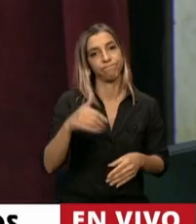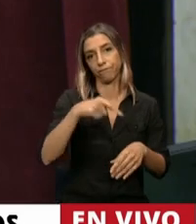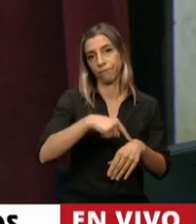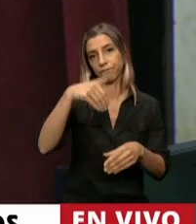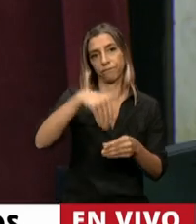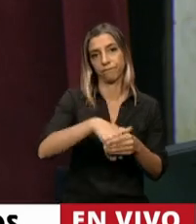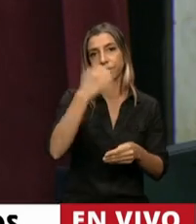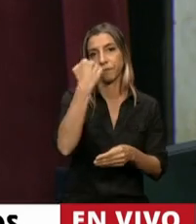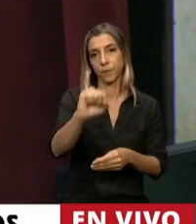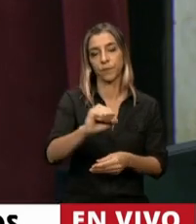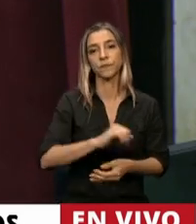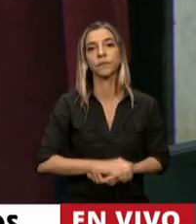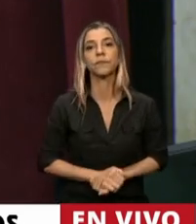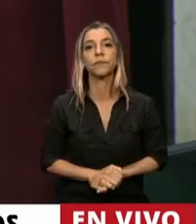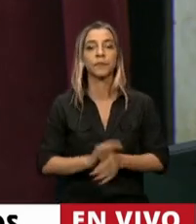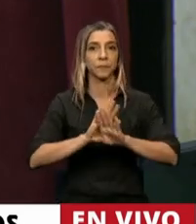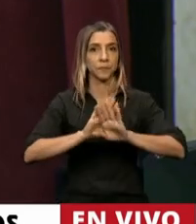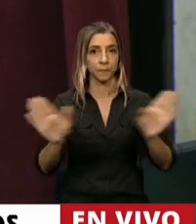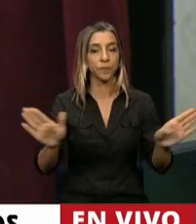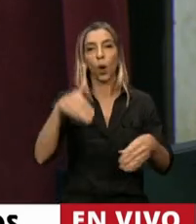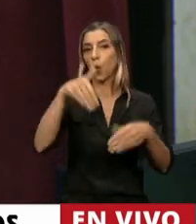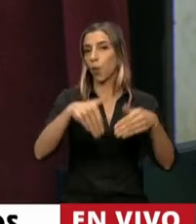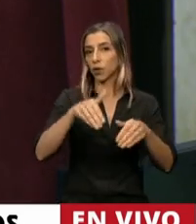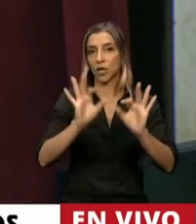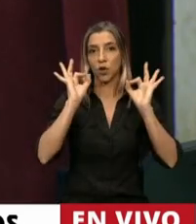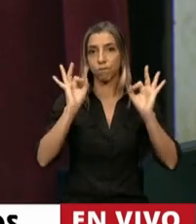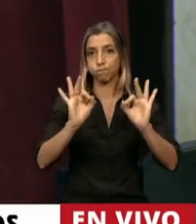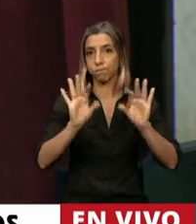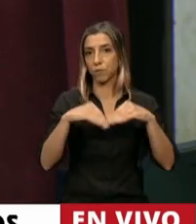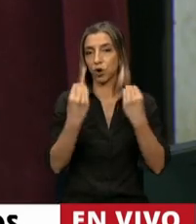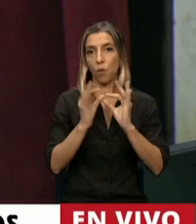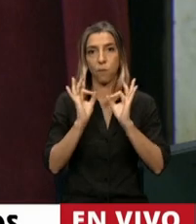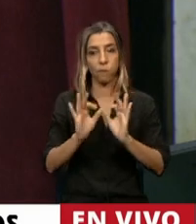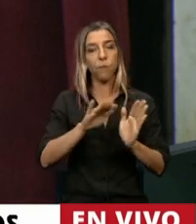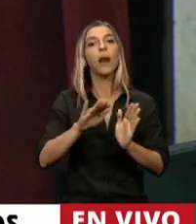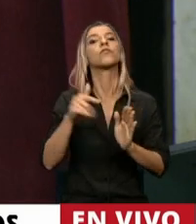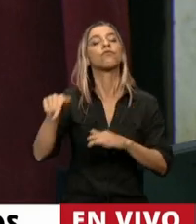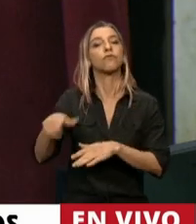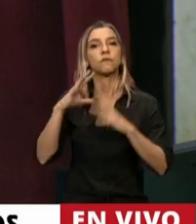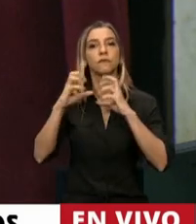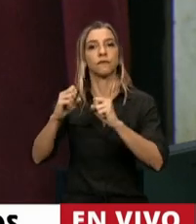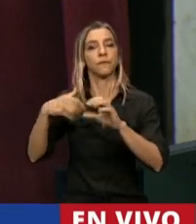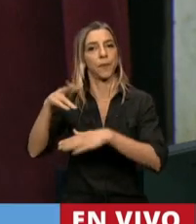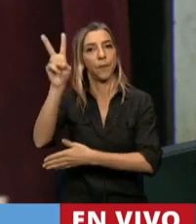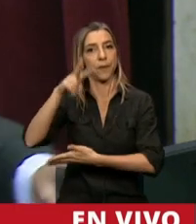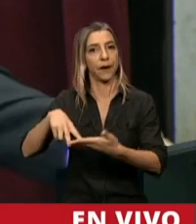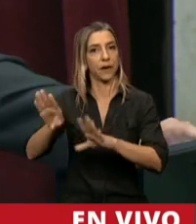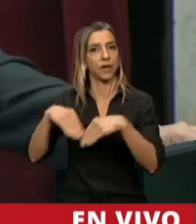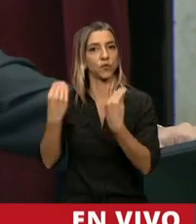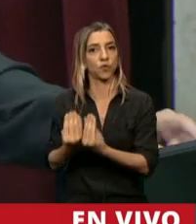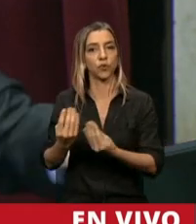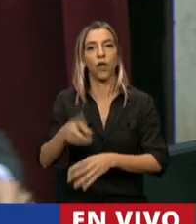Ausente a la hora de votar. Se cierra la votación. Por la secretaría se dará lectura del resultado.